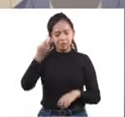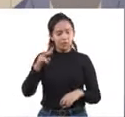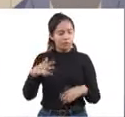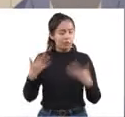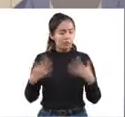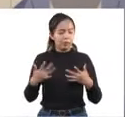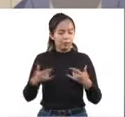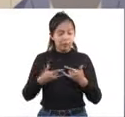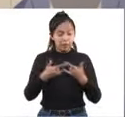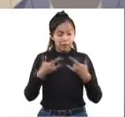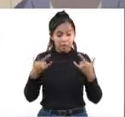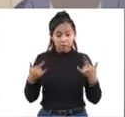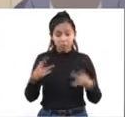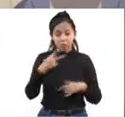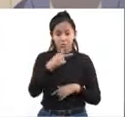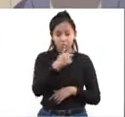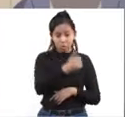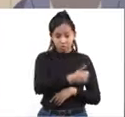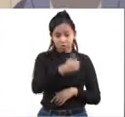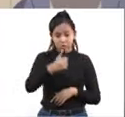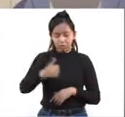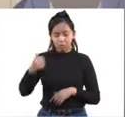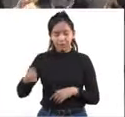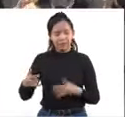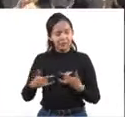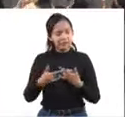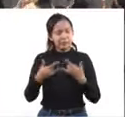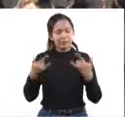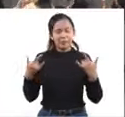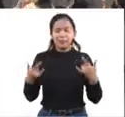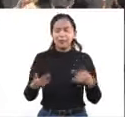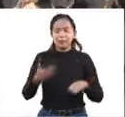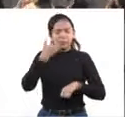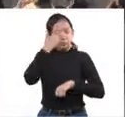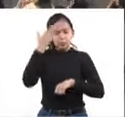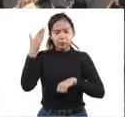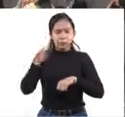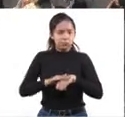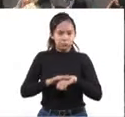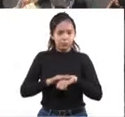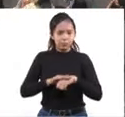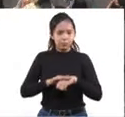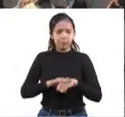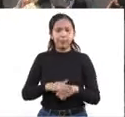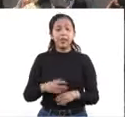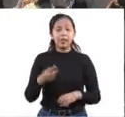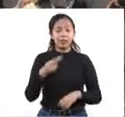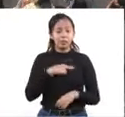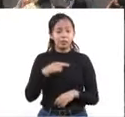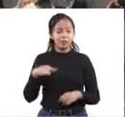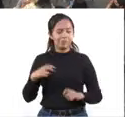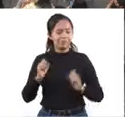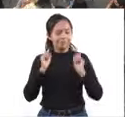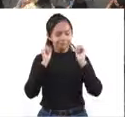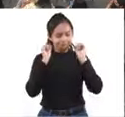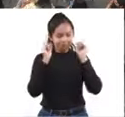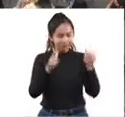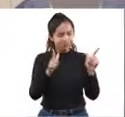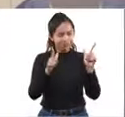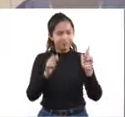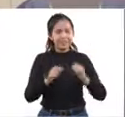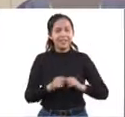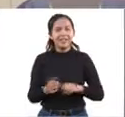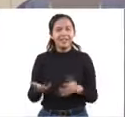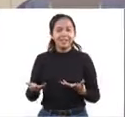sus historias es una historia inolvidable, pero sobre todo tienen nuestra admiración y